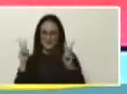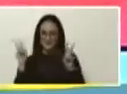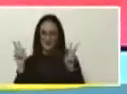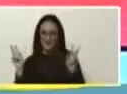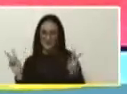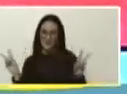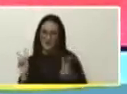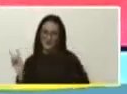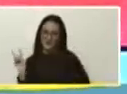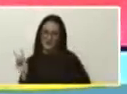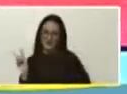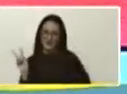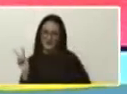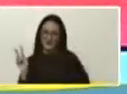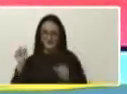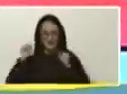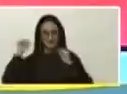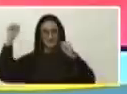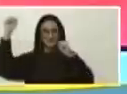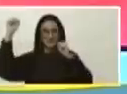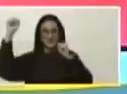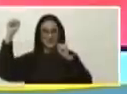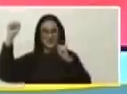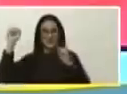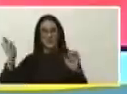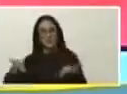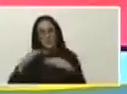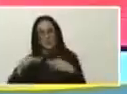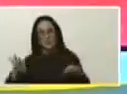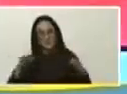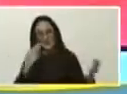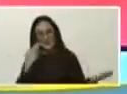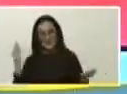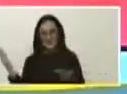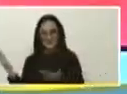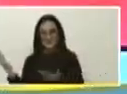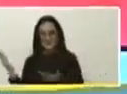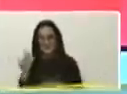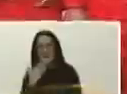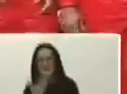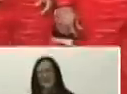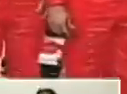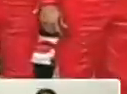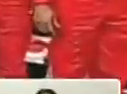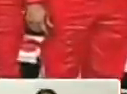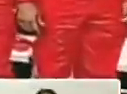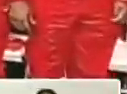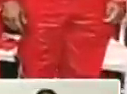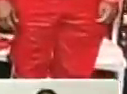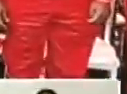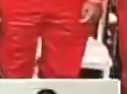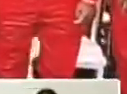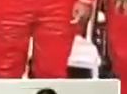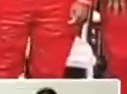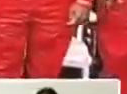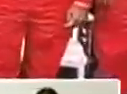Venezuela! ¡Venceremos! ¡Música! Muchas gracias.